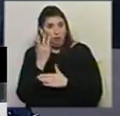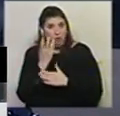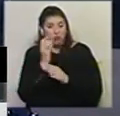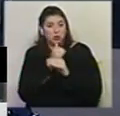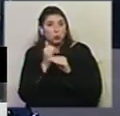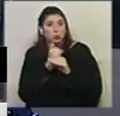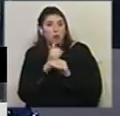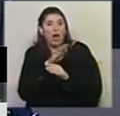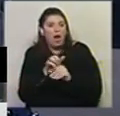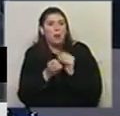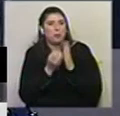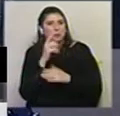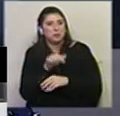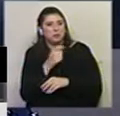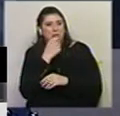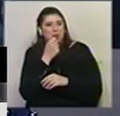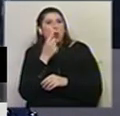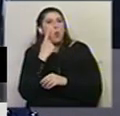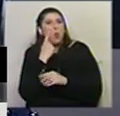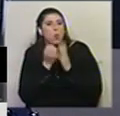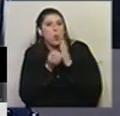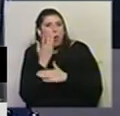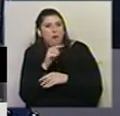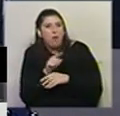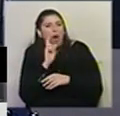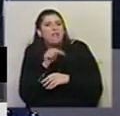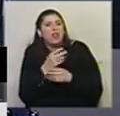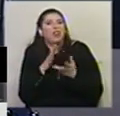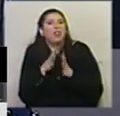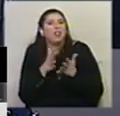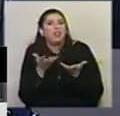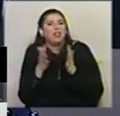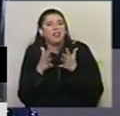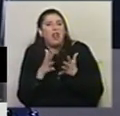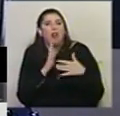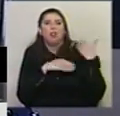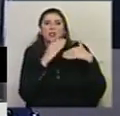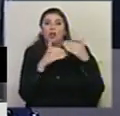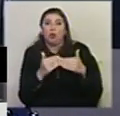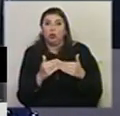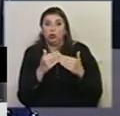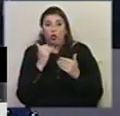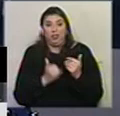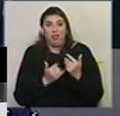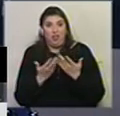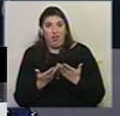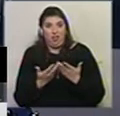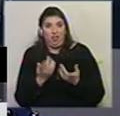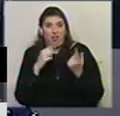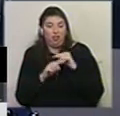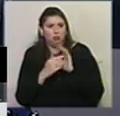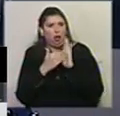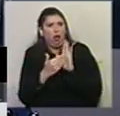innove diciendo, vamos a probar este medicamento, vamos, como dijo el ministro, claro, vamos a ver los desarrollos que tiene y vamos a poner evidencia. El